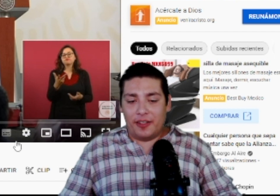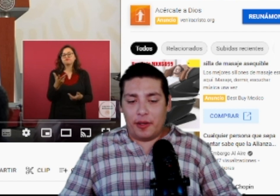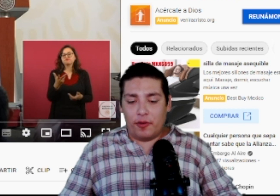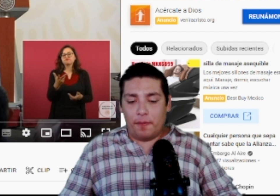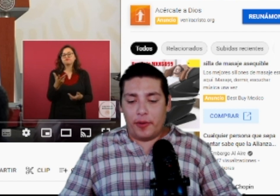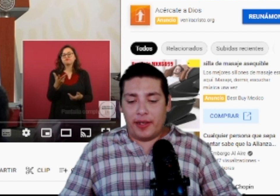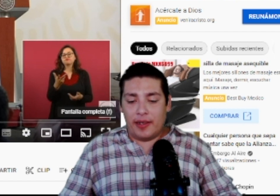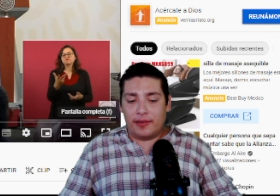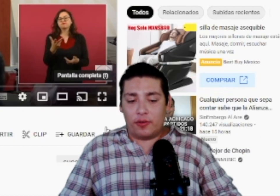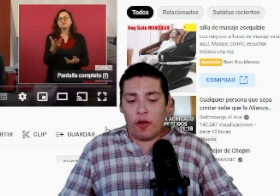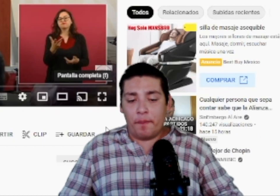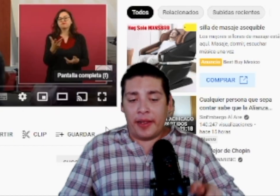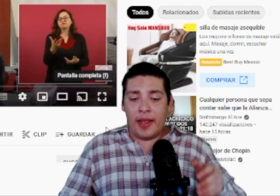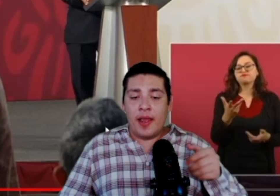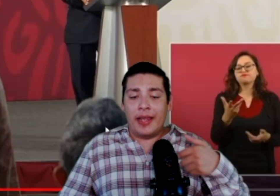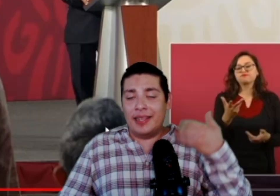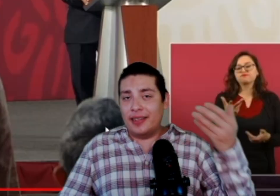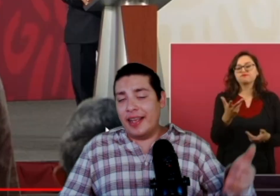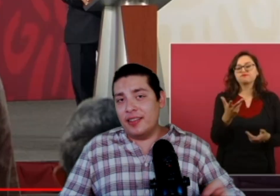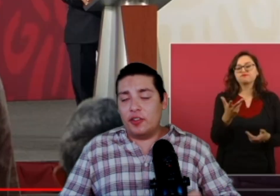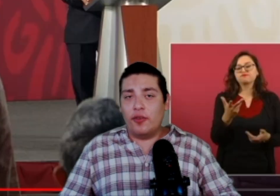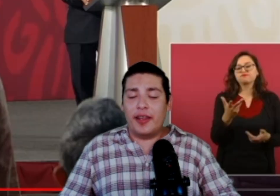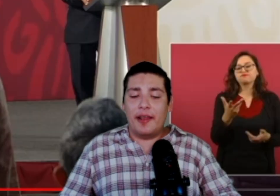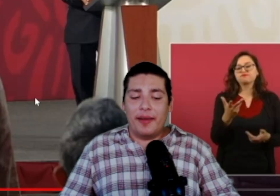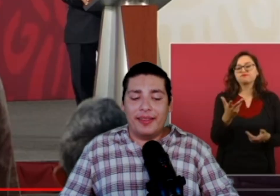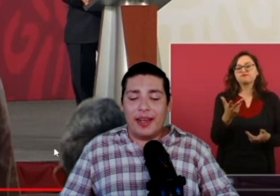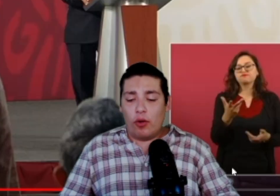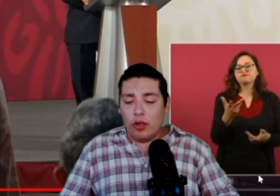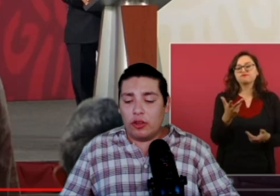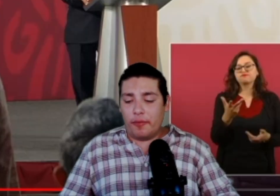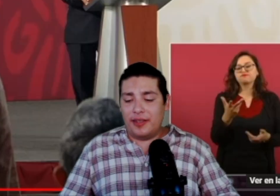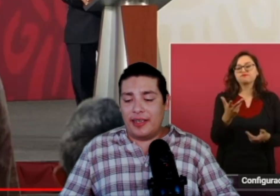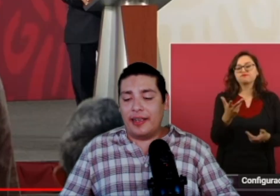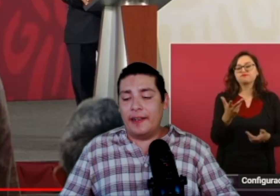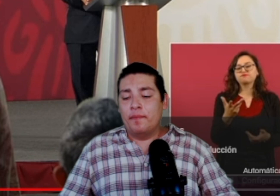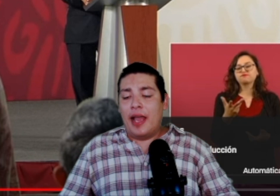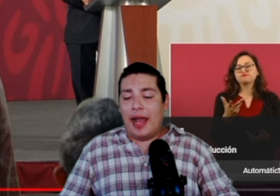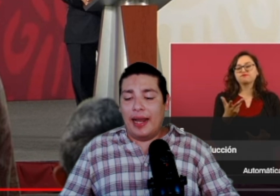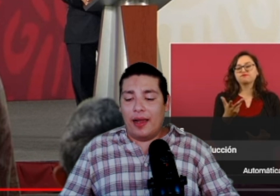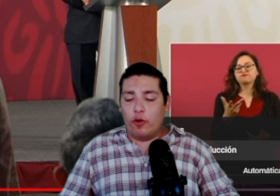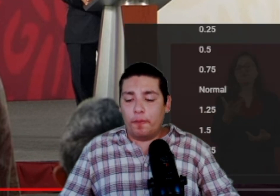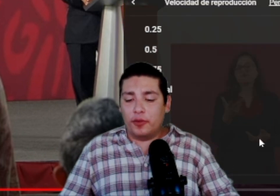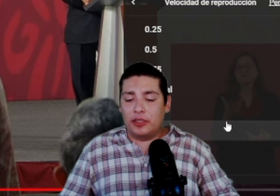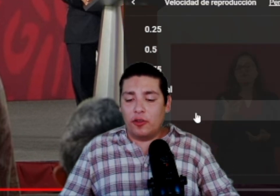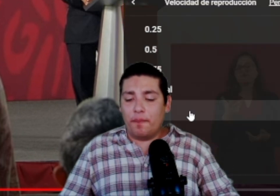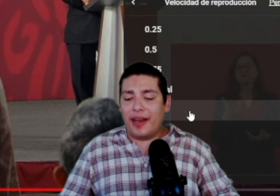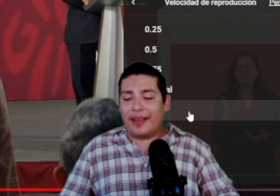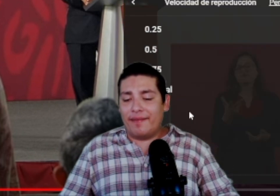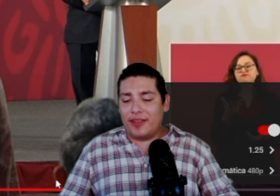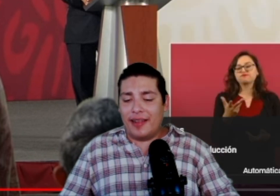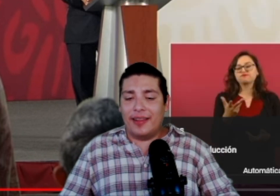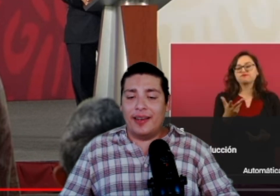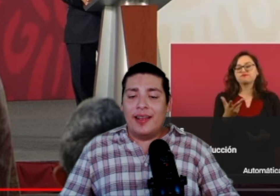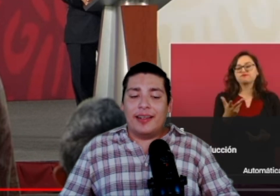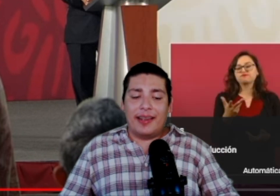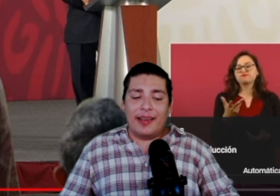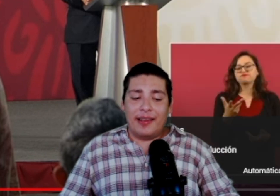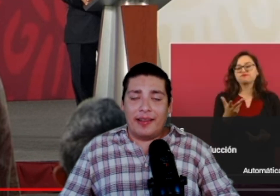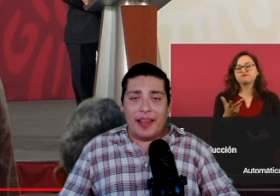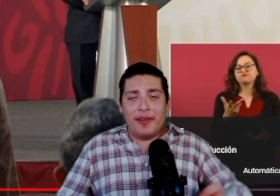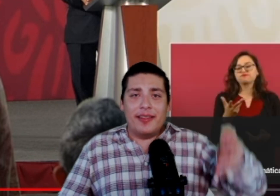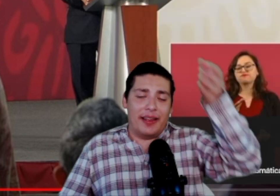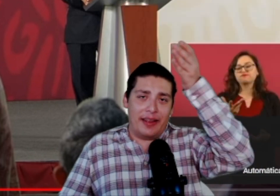presidente Andrés Manuel pues rompe el silencio y le manda otro mensaje a la oposición para que entiendan